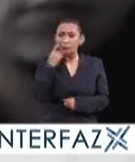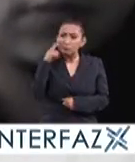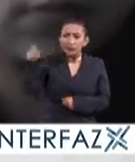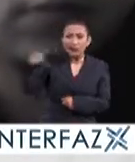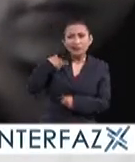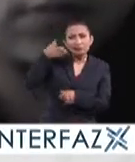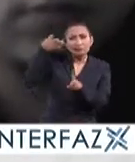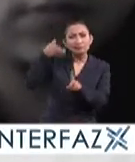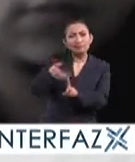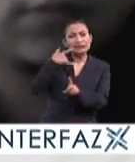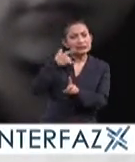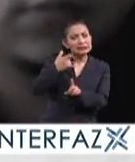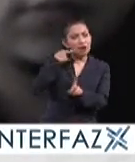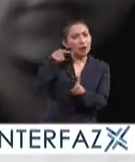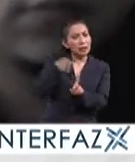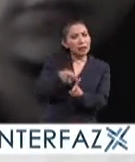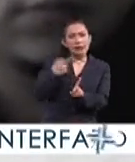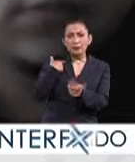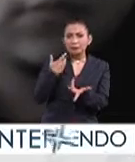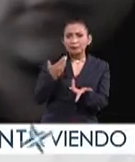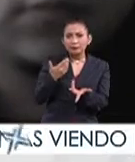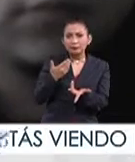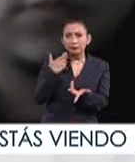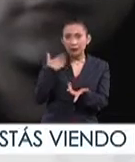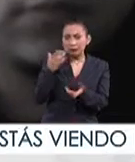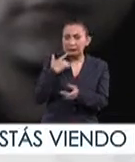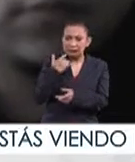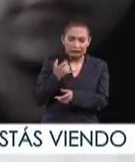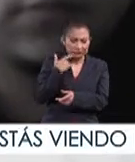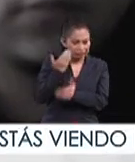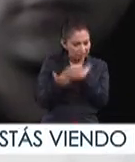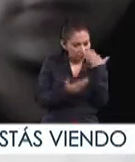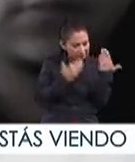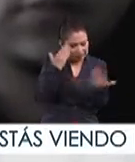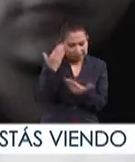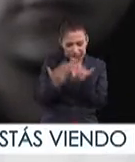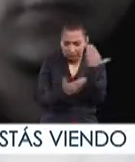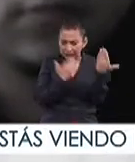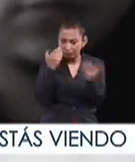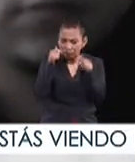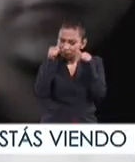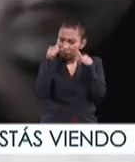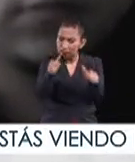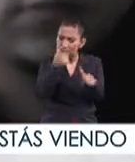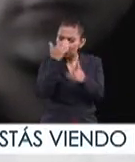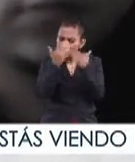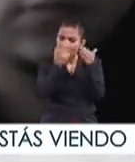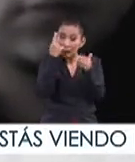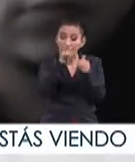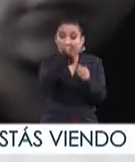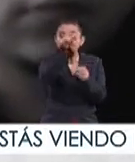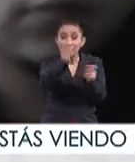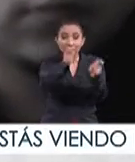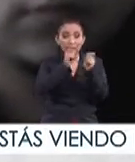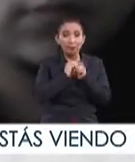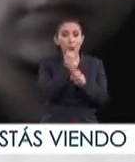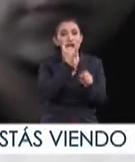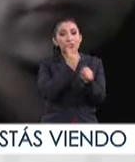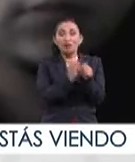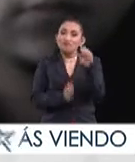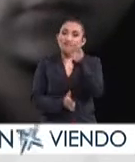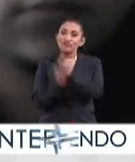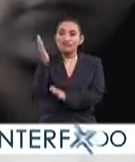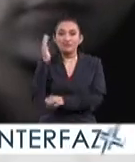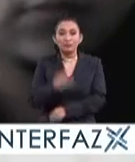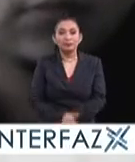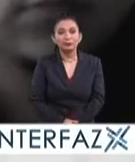tiene dedicarse con un objetivo, ser perseverantes, por supuesto poner mucha atención en los estudios para tener oportunidades como